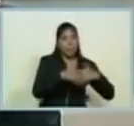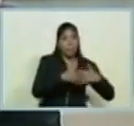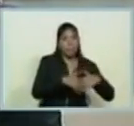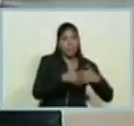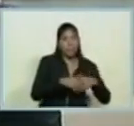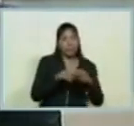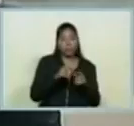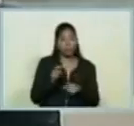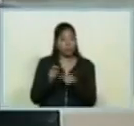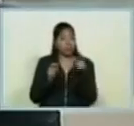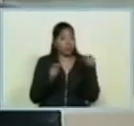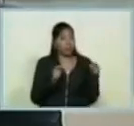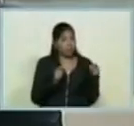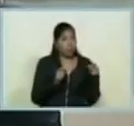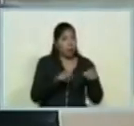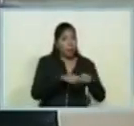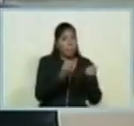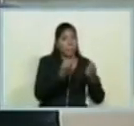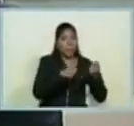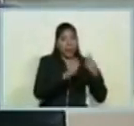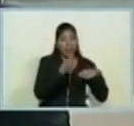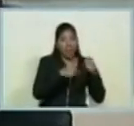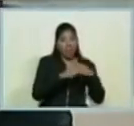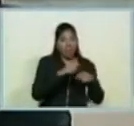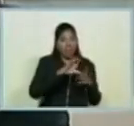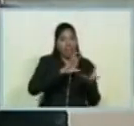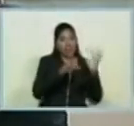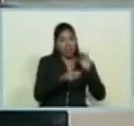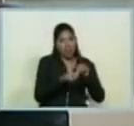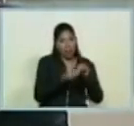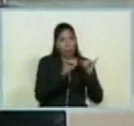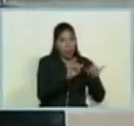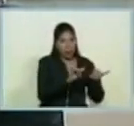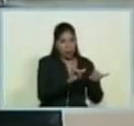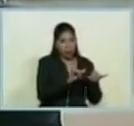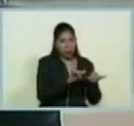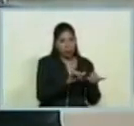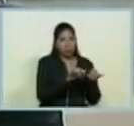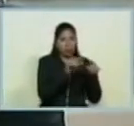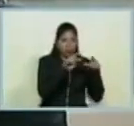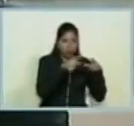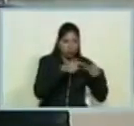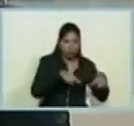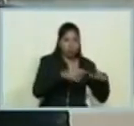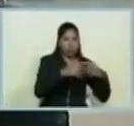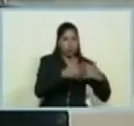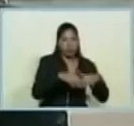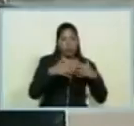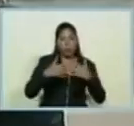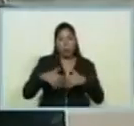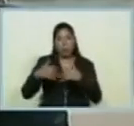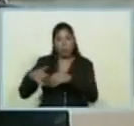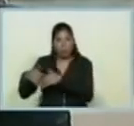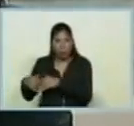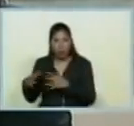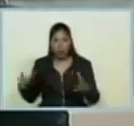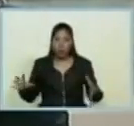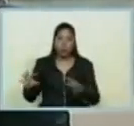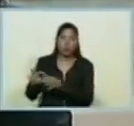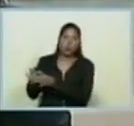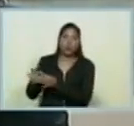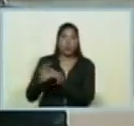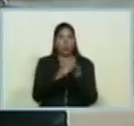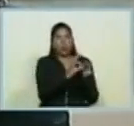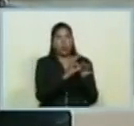panadería comunal de la red de panaderías CLAP. Y un elemento importante es que el encadenamiento productivo fortalece